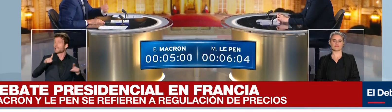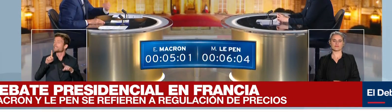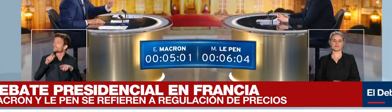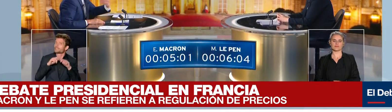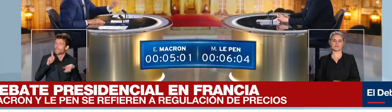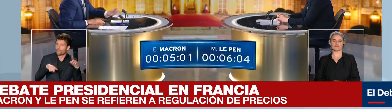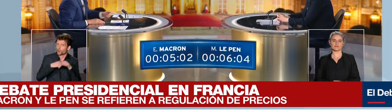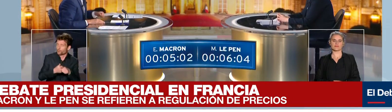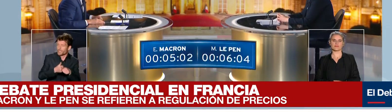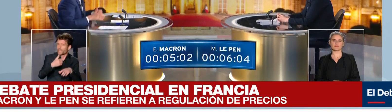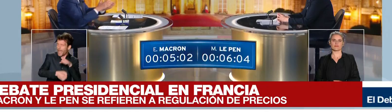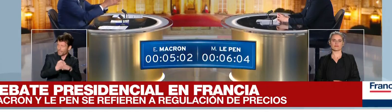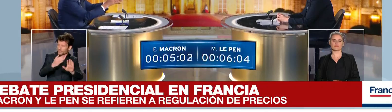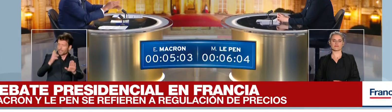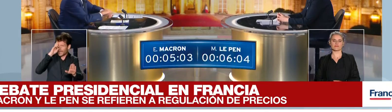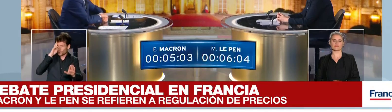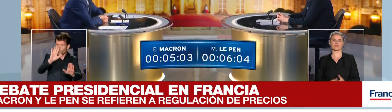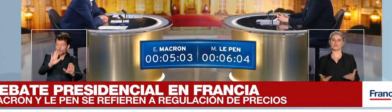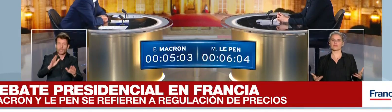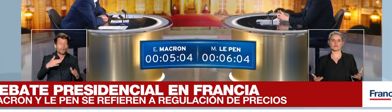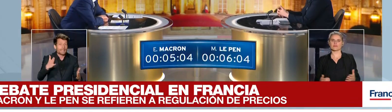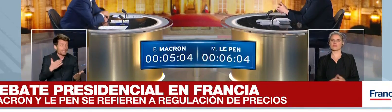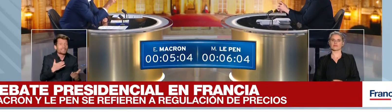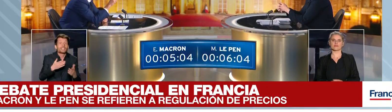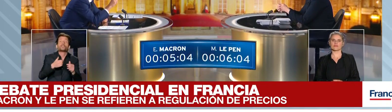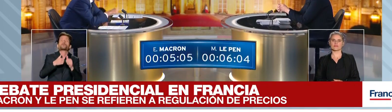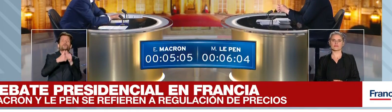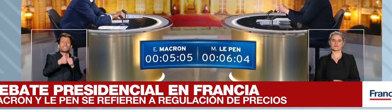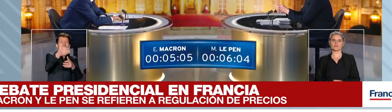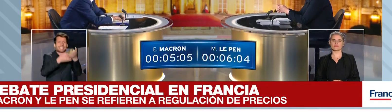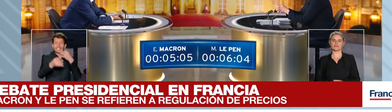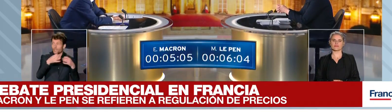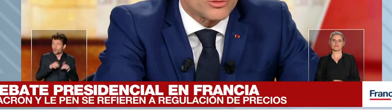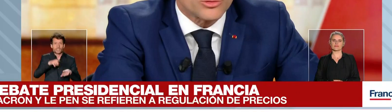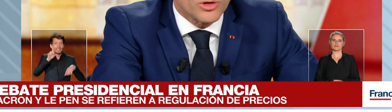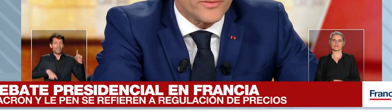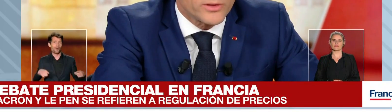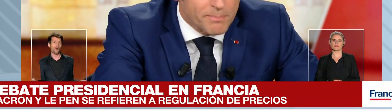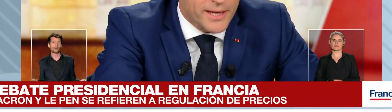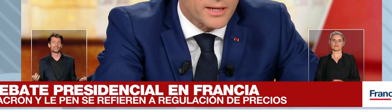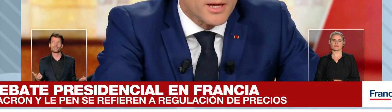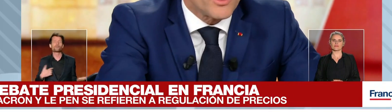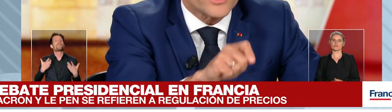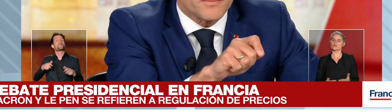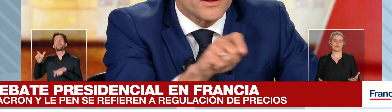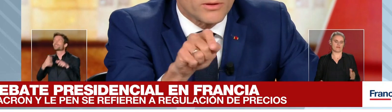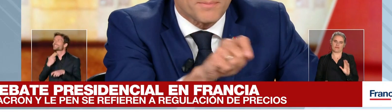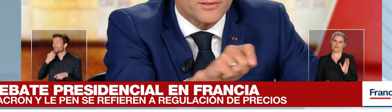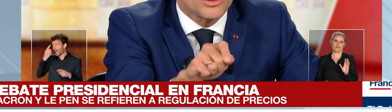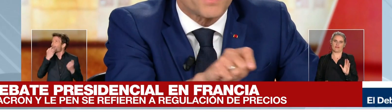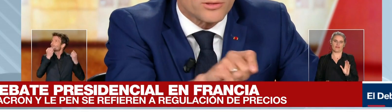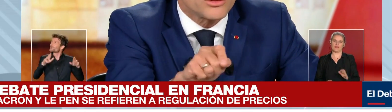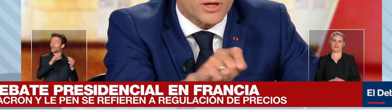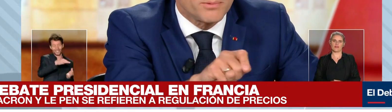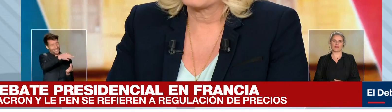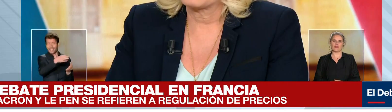pero lo que usted también dice es también aleatorio. No quiero que nuestros compatriotas que piensan que será de manera segura en sus hojas de